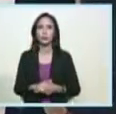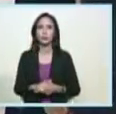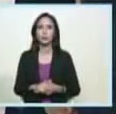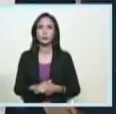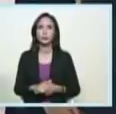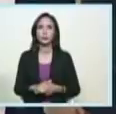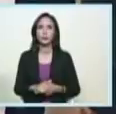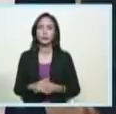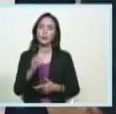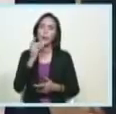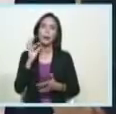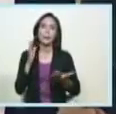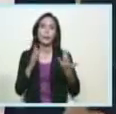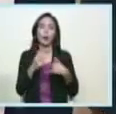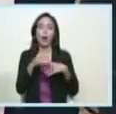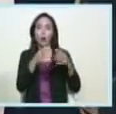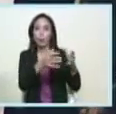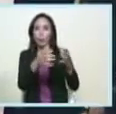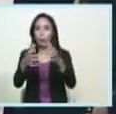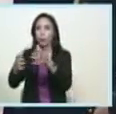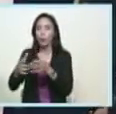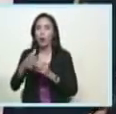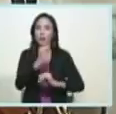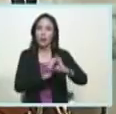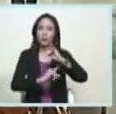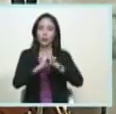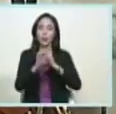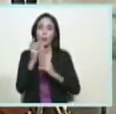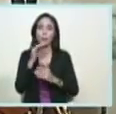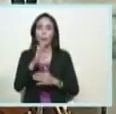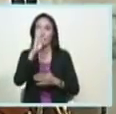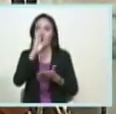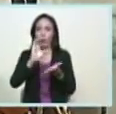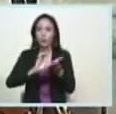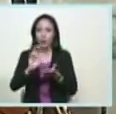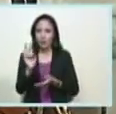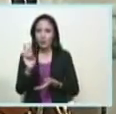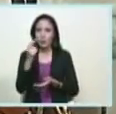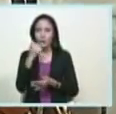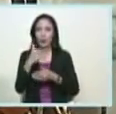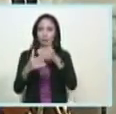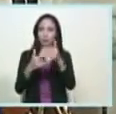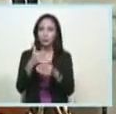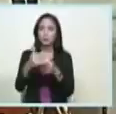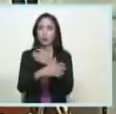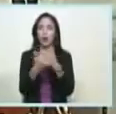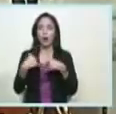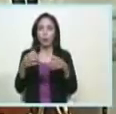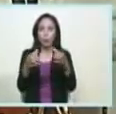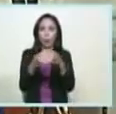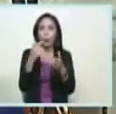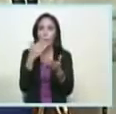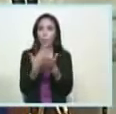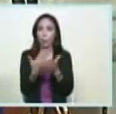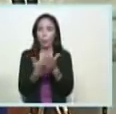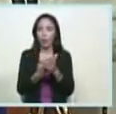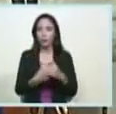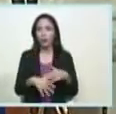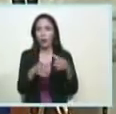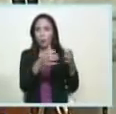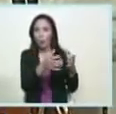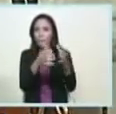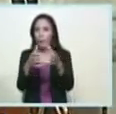de las reservas internacionales el banco central de venezuela ha hecho un conjunto de propuestas